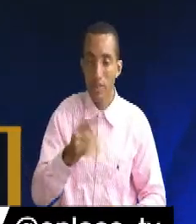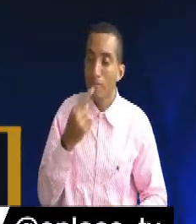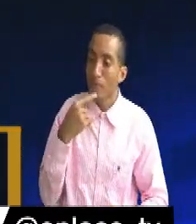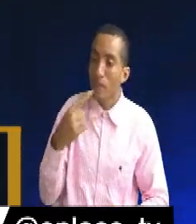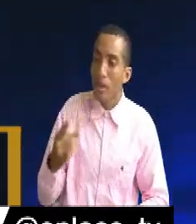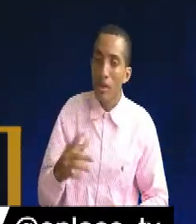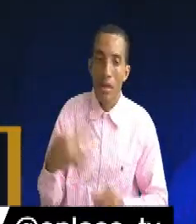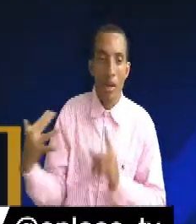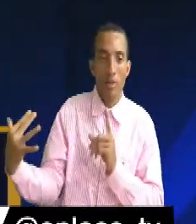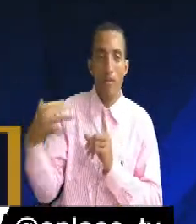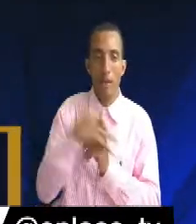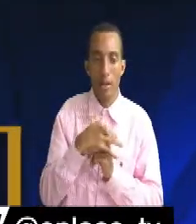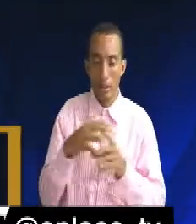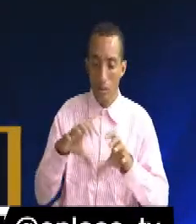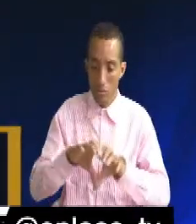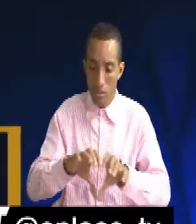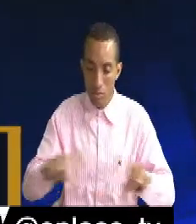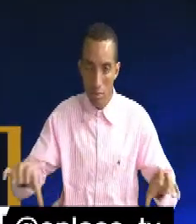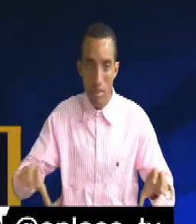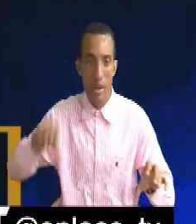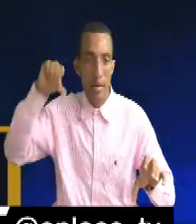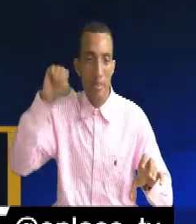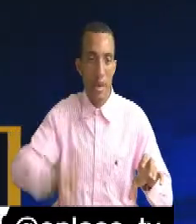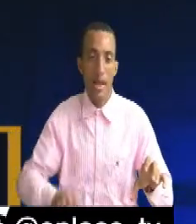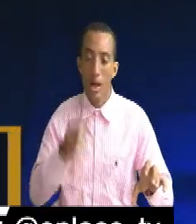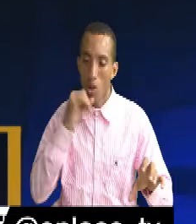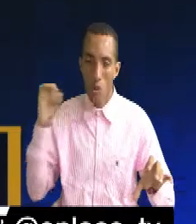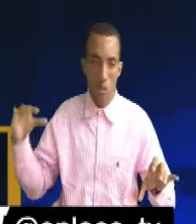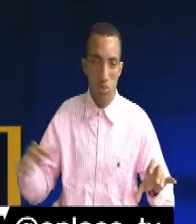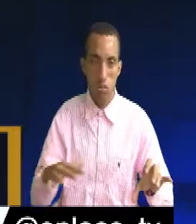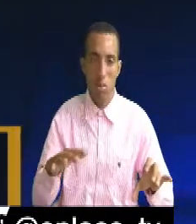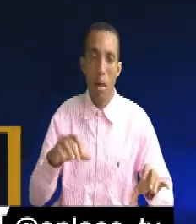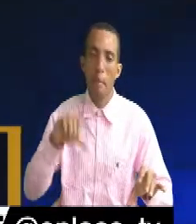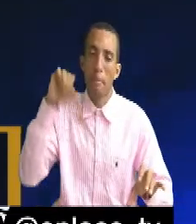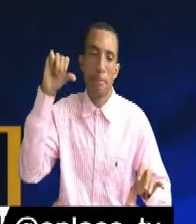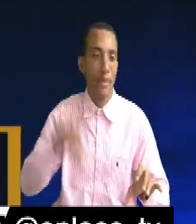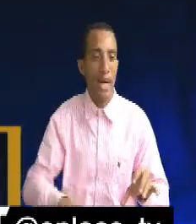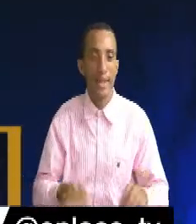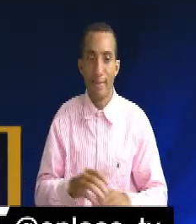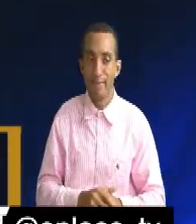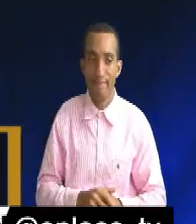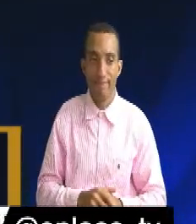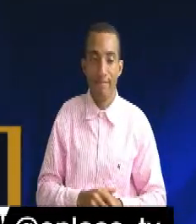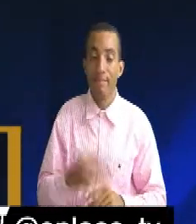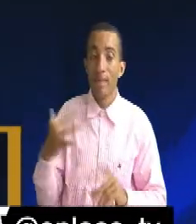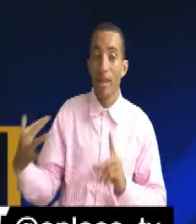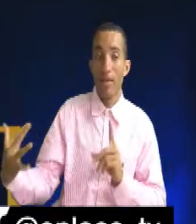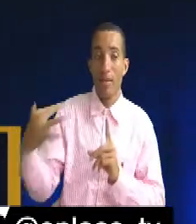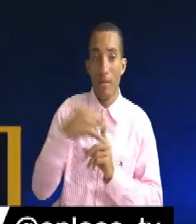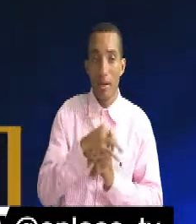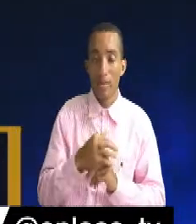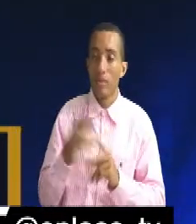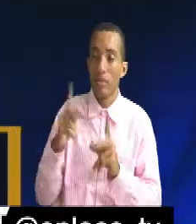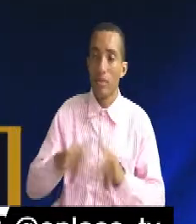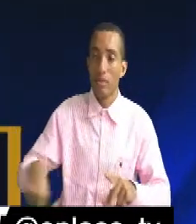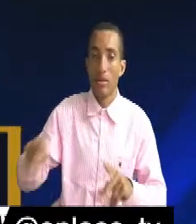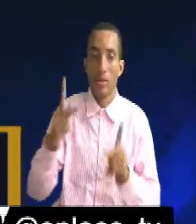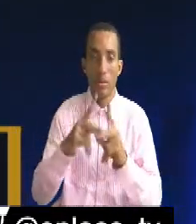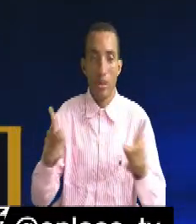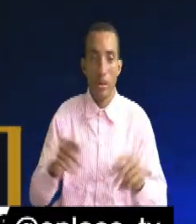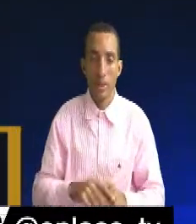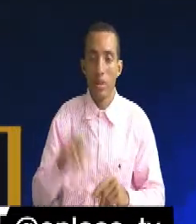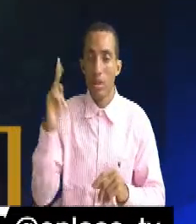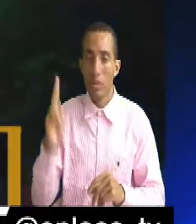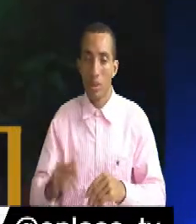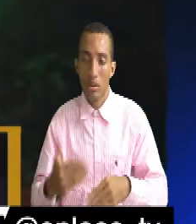mal servicio de alcantarillado. A esta problemática, al parecer, se le suma que están afectados los ciudadanos por la construcción de un muro